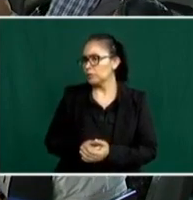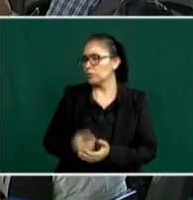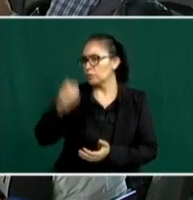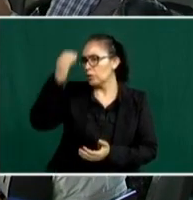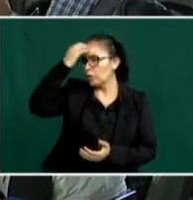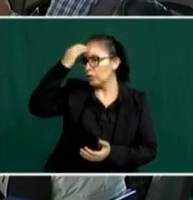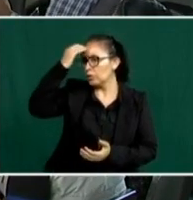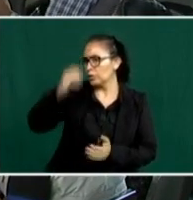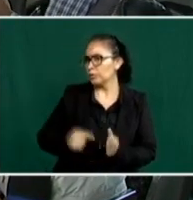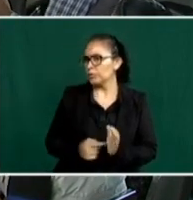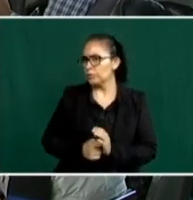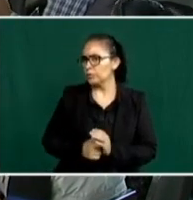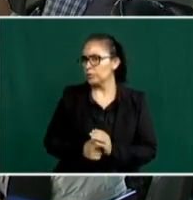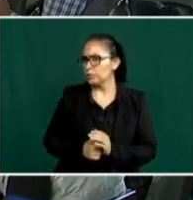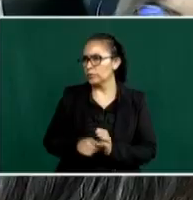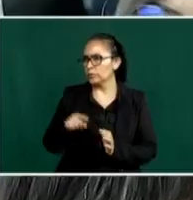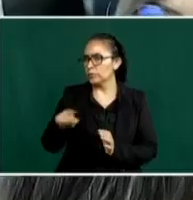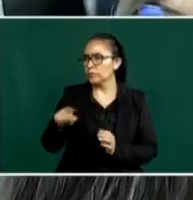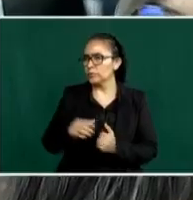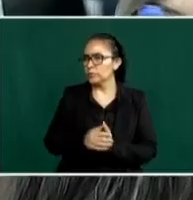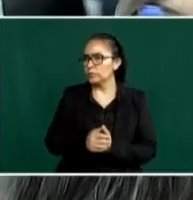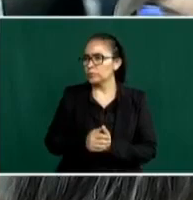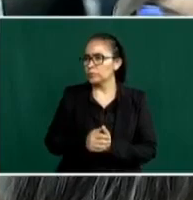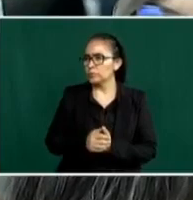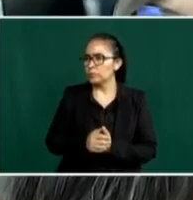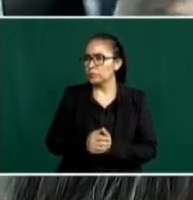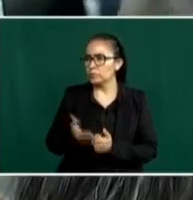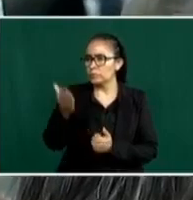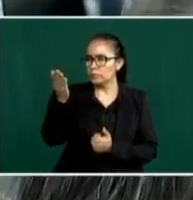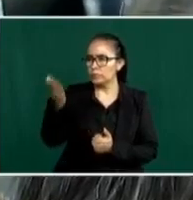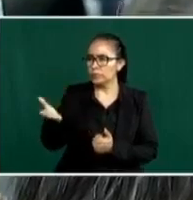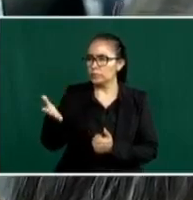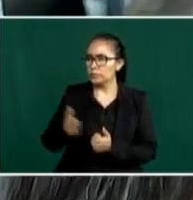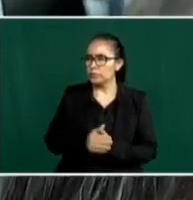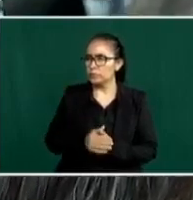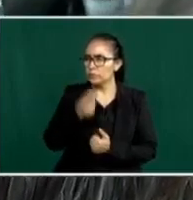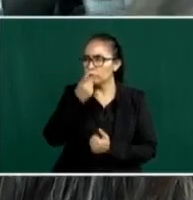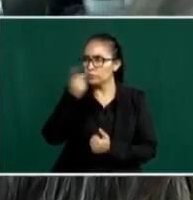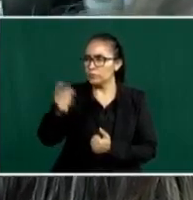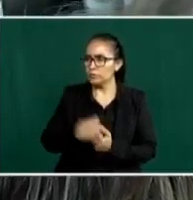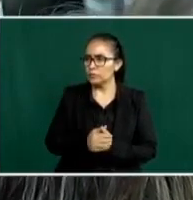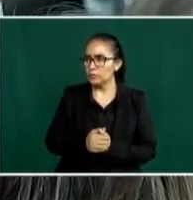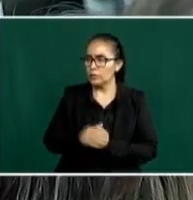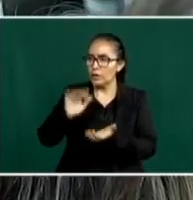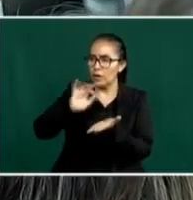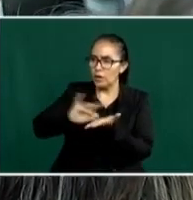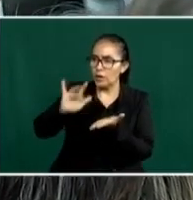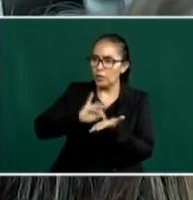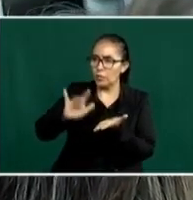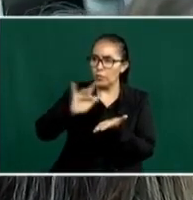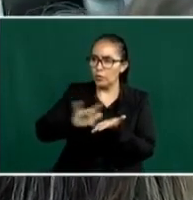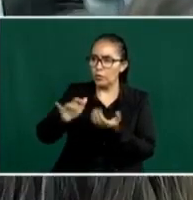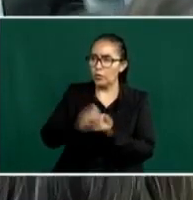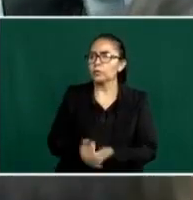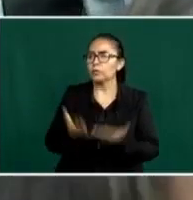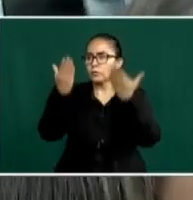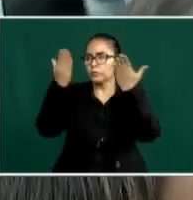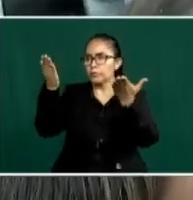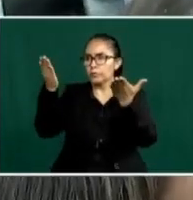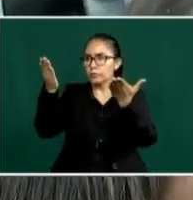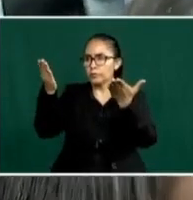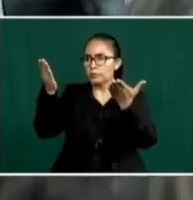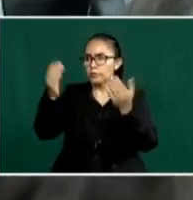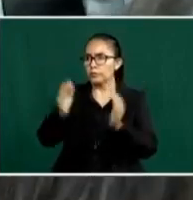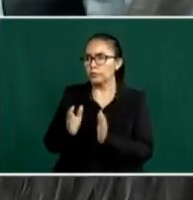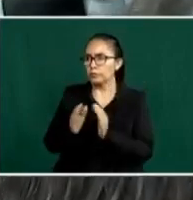conocemos a veces donde la casa de seguridad donde el muchacho pueda estar, y que la Guardia Nacional nos apoye cuando se le pide a la